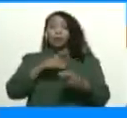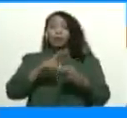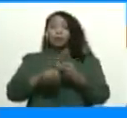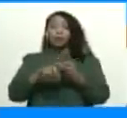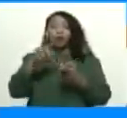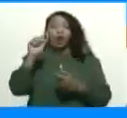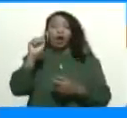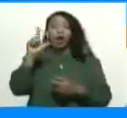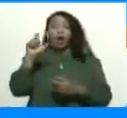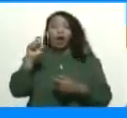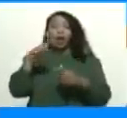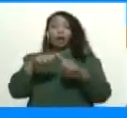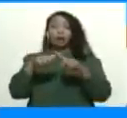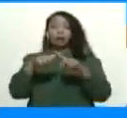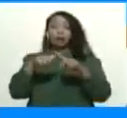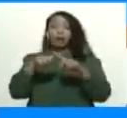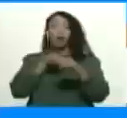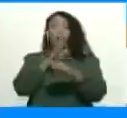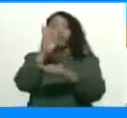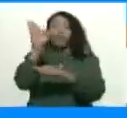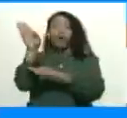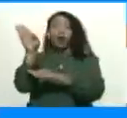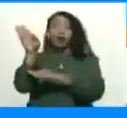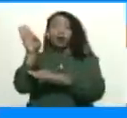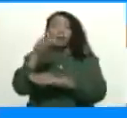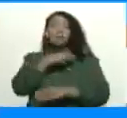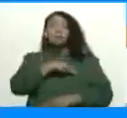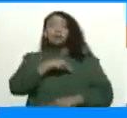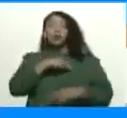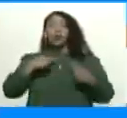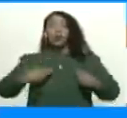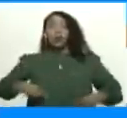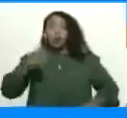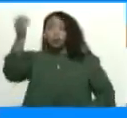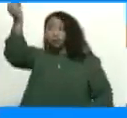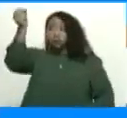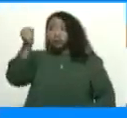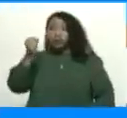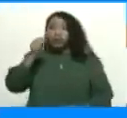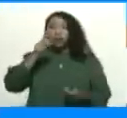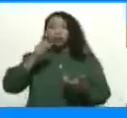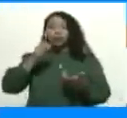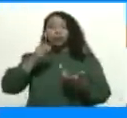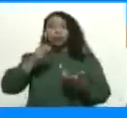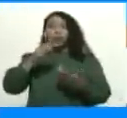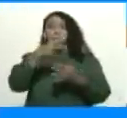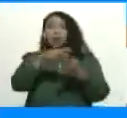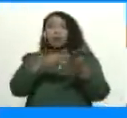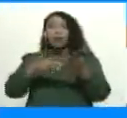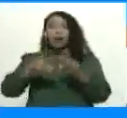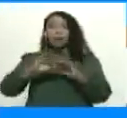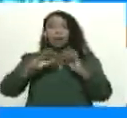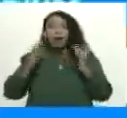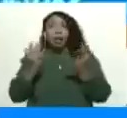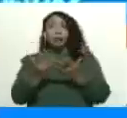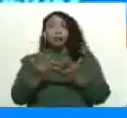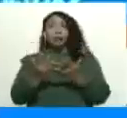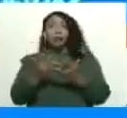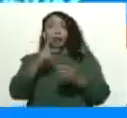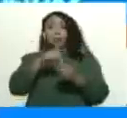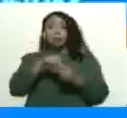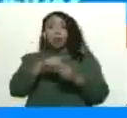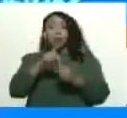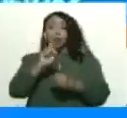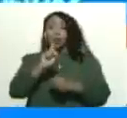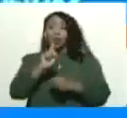en esta misión humanitaria para traer petróleo a Venezuela, en plena pandemia, el petróleo no era de un